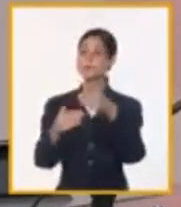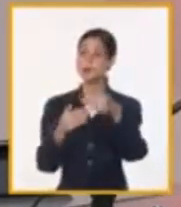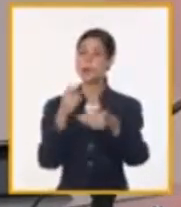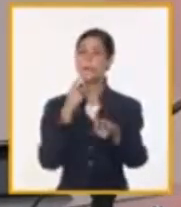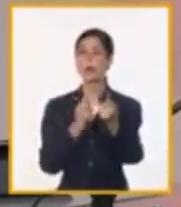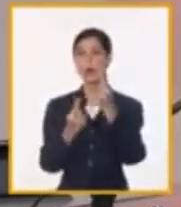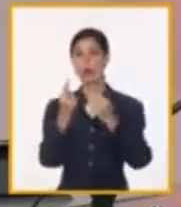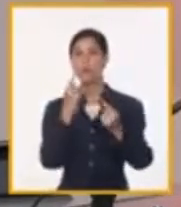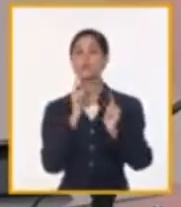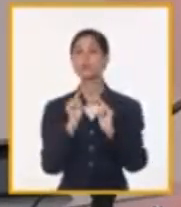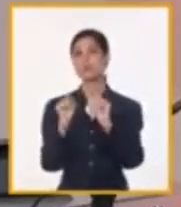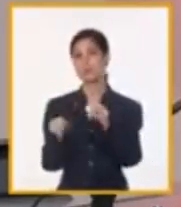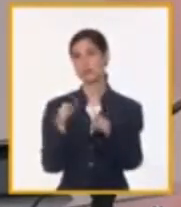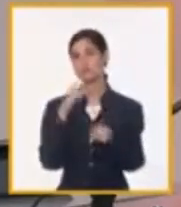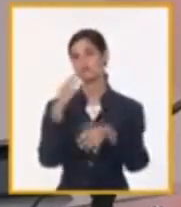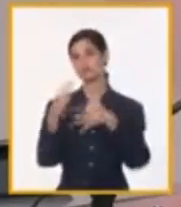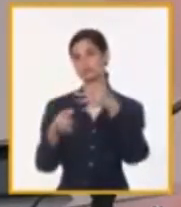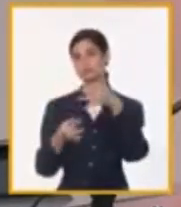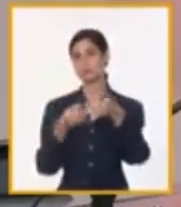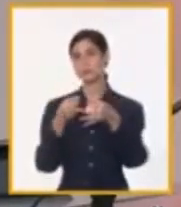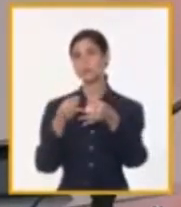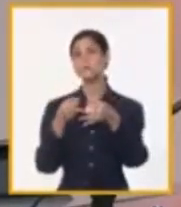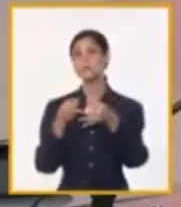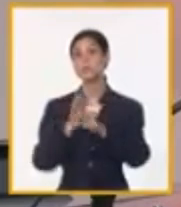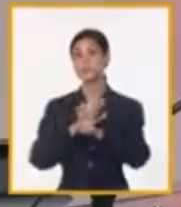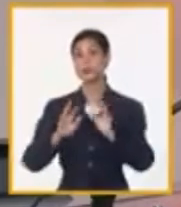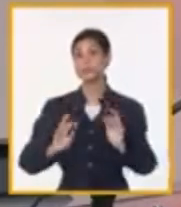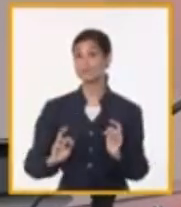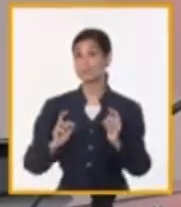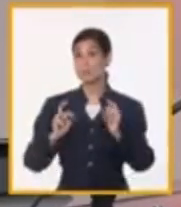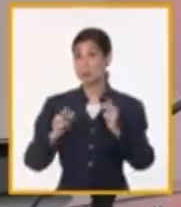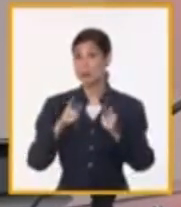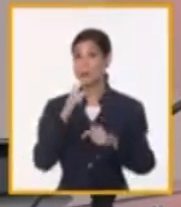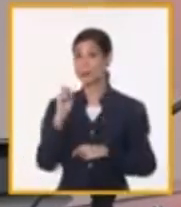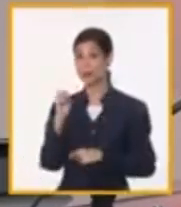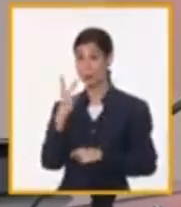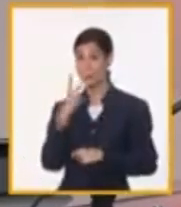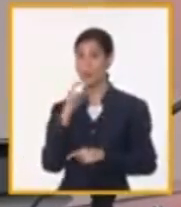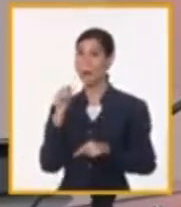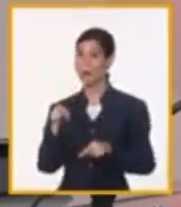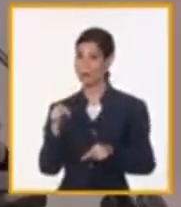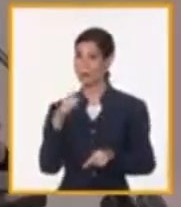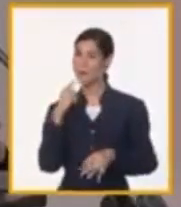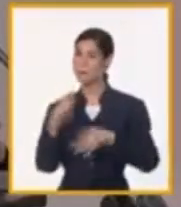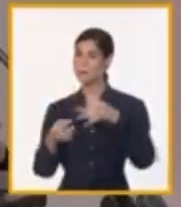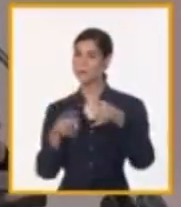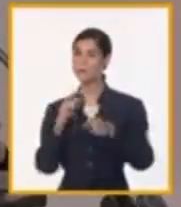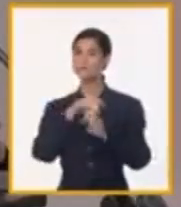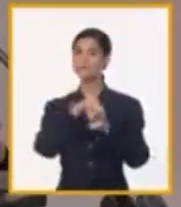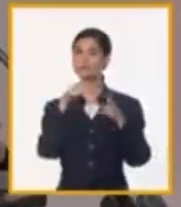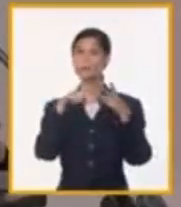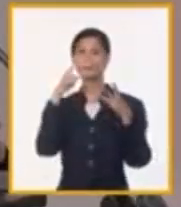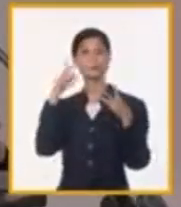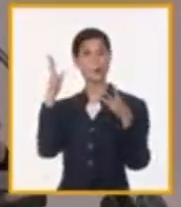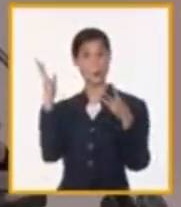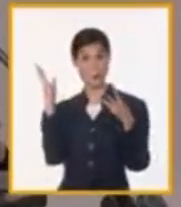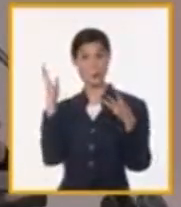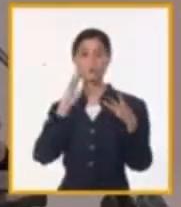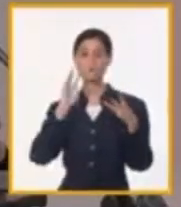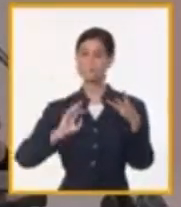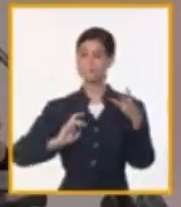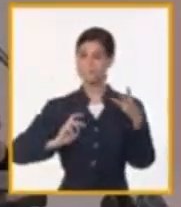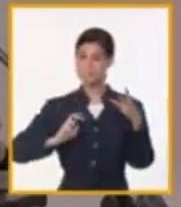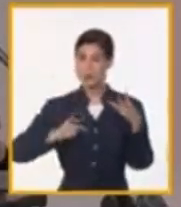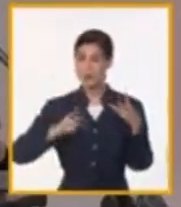nuestra mesa redonda y Bueno creo que por segunda vez no creo que por segunda vez tenemos acá a Luis de Jesús Reyes es